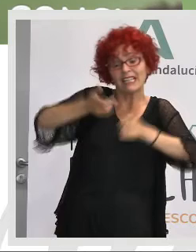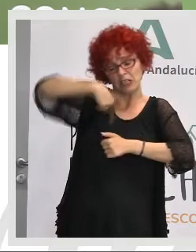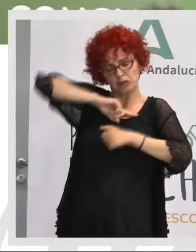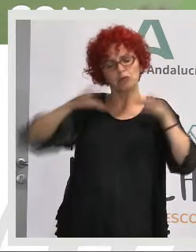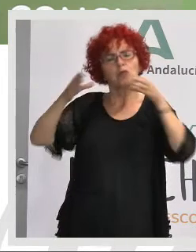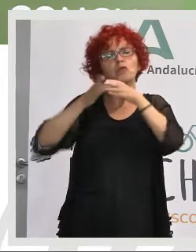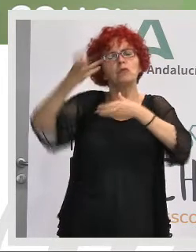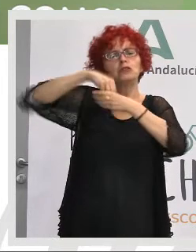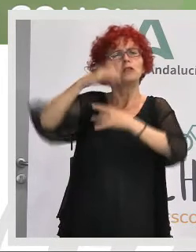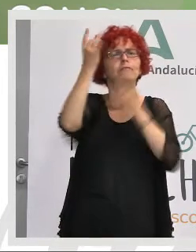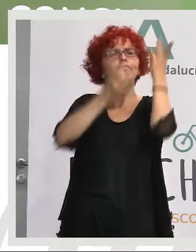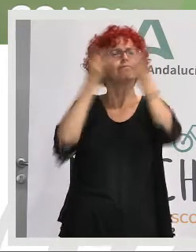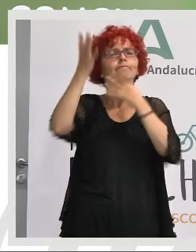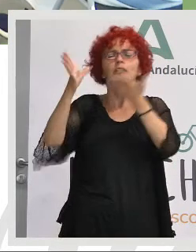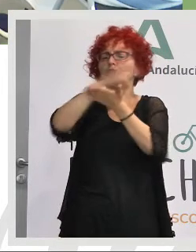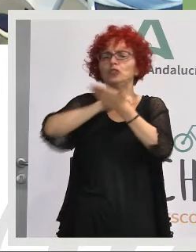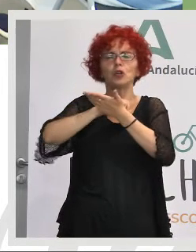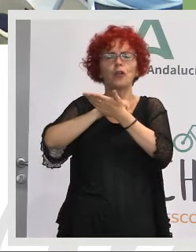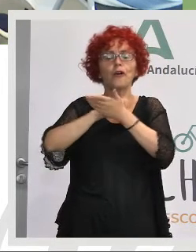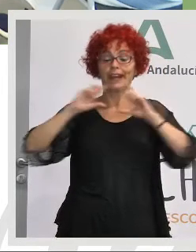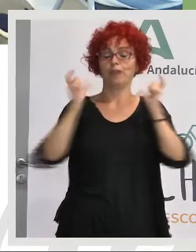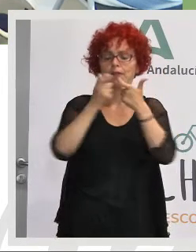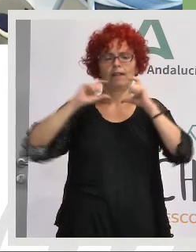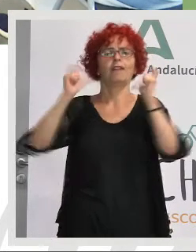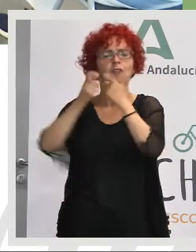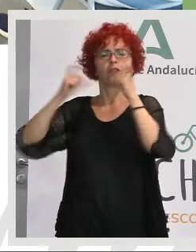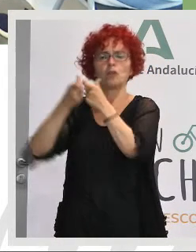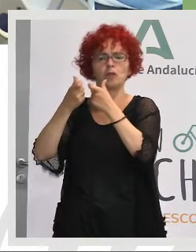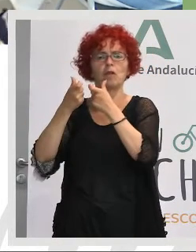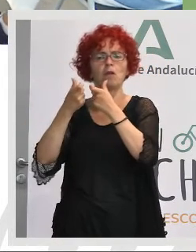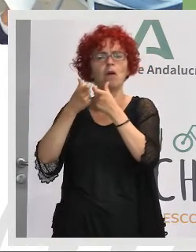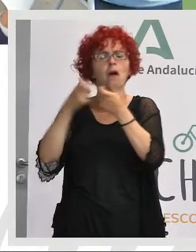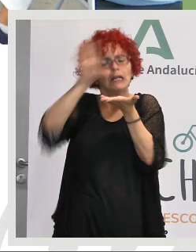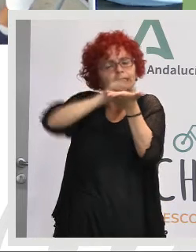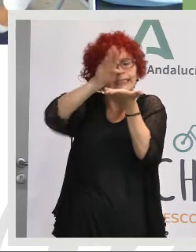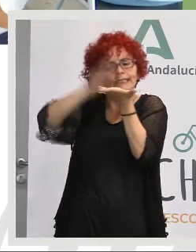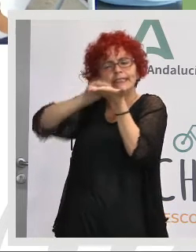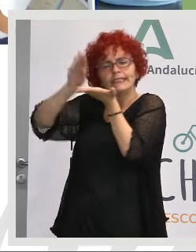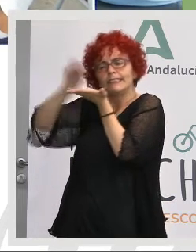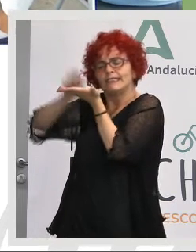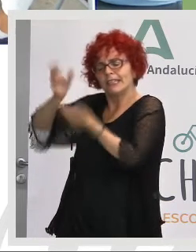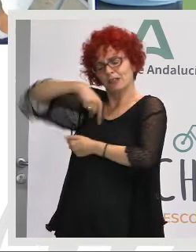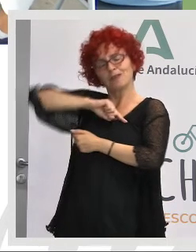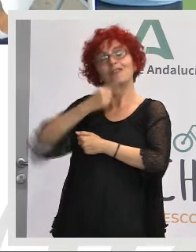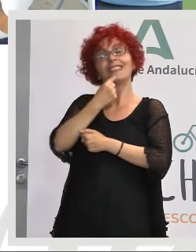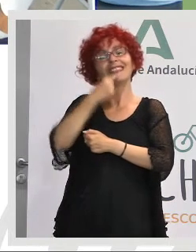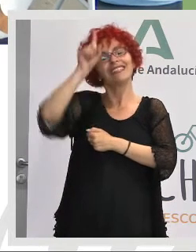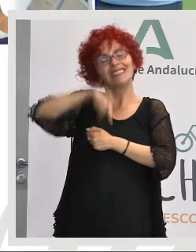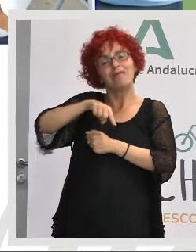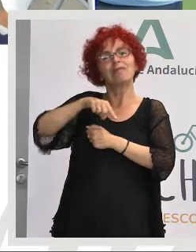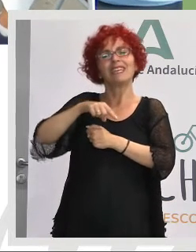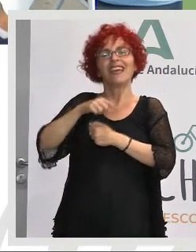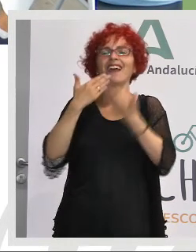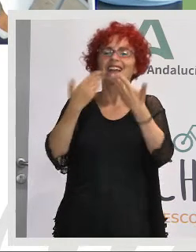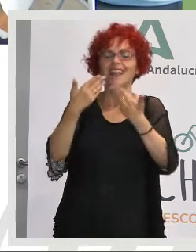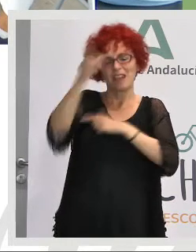podían aportar durante las reuniones y muchas más metas alcanzadas. Finalizo dando gracias por todo el apoyo y la ilusión aportada